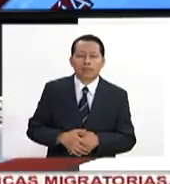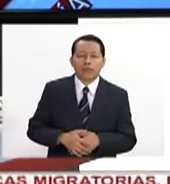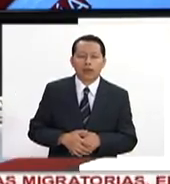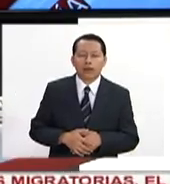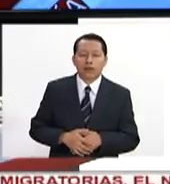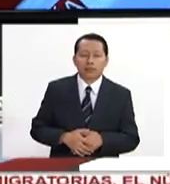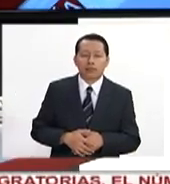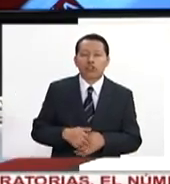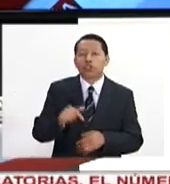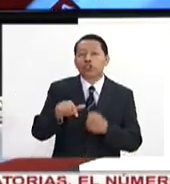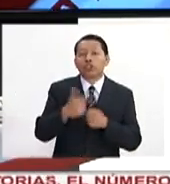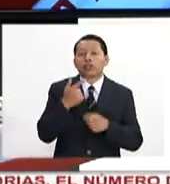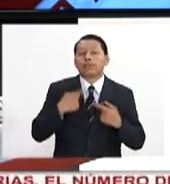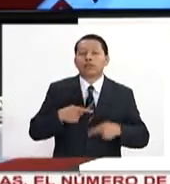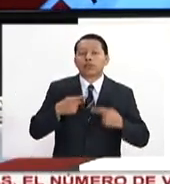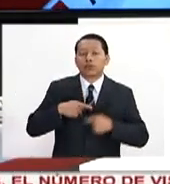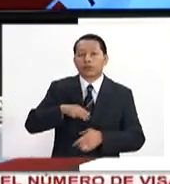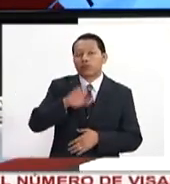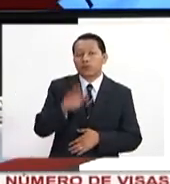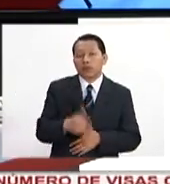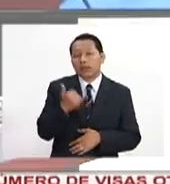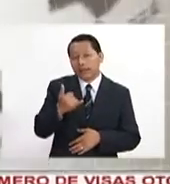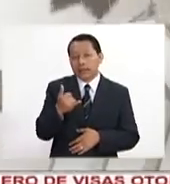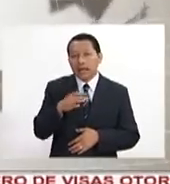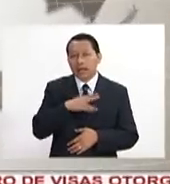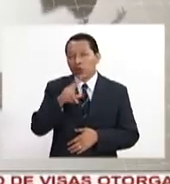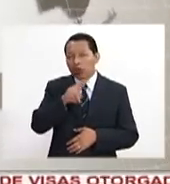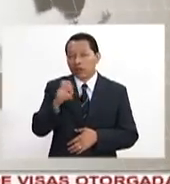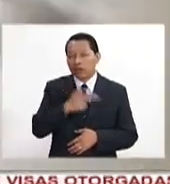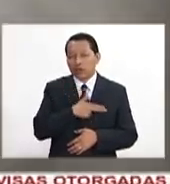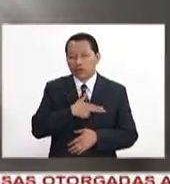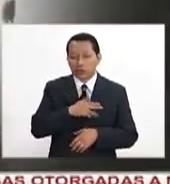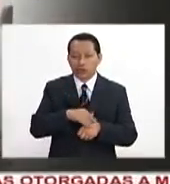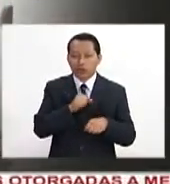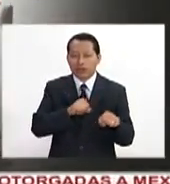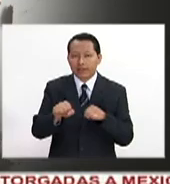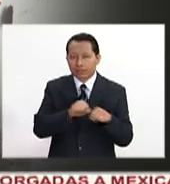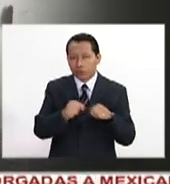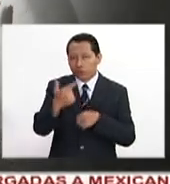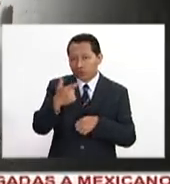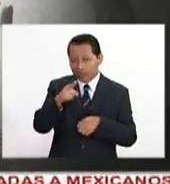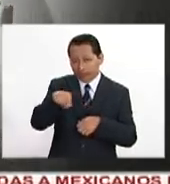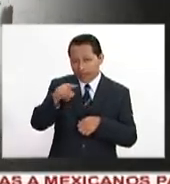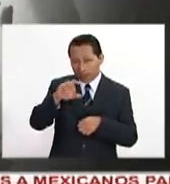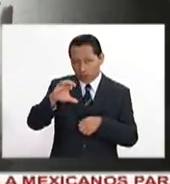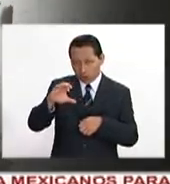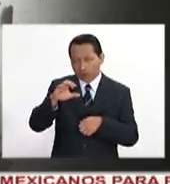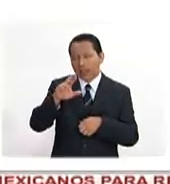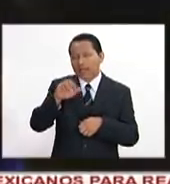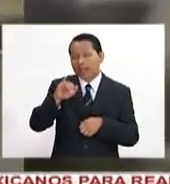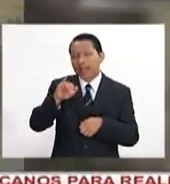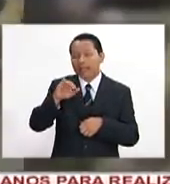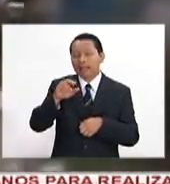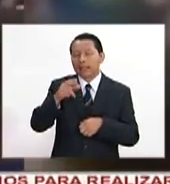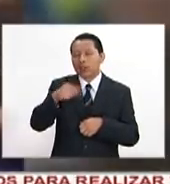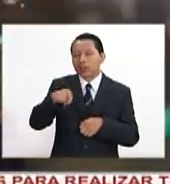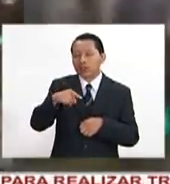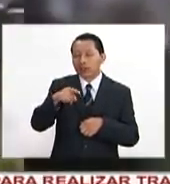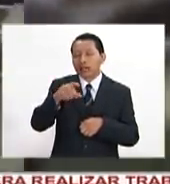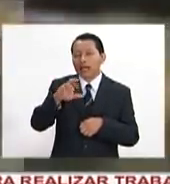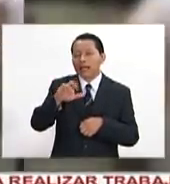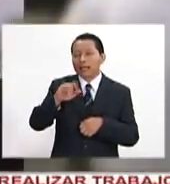Al menos 12 personas murieron y cerca de 200 resultaron heridos por un sismo de 7 grados en la escala de Richter,